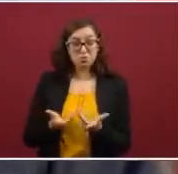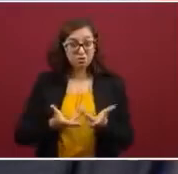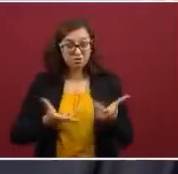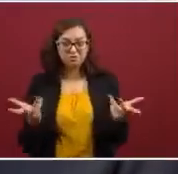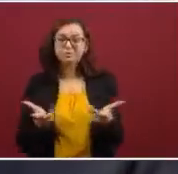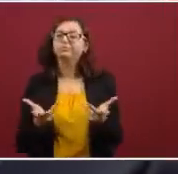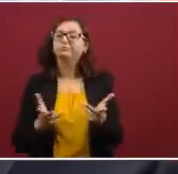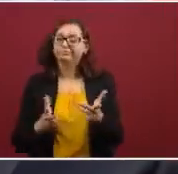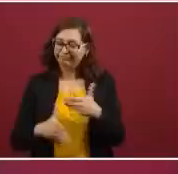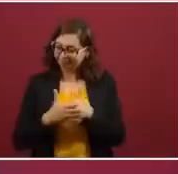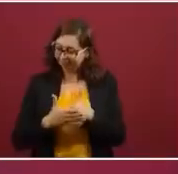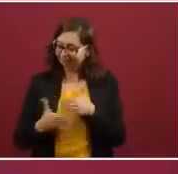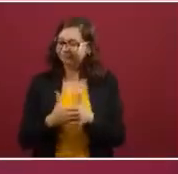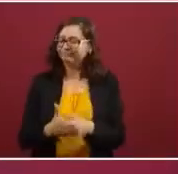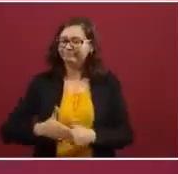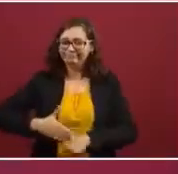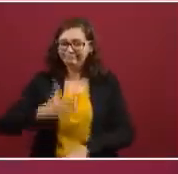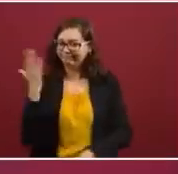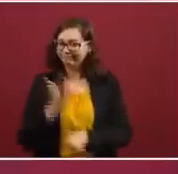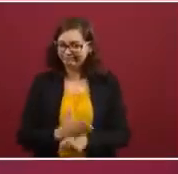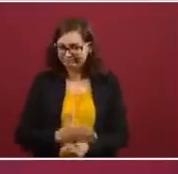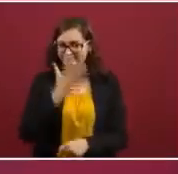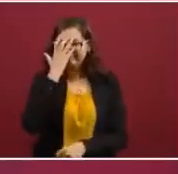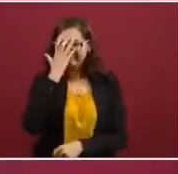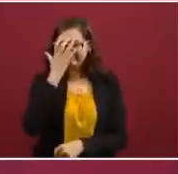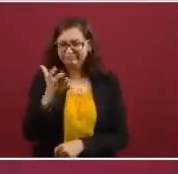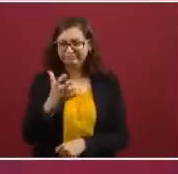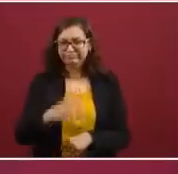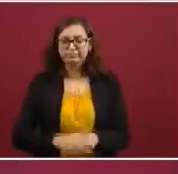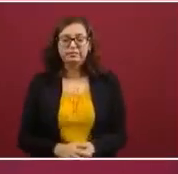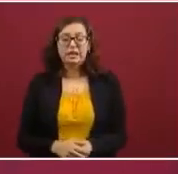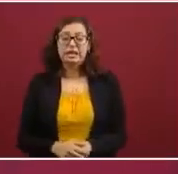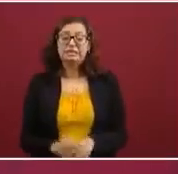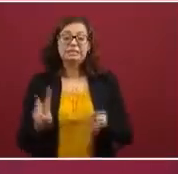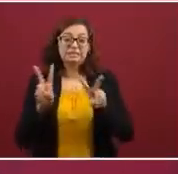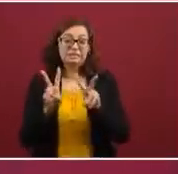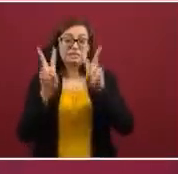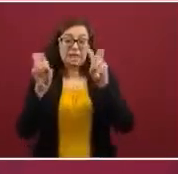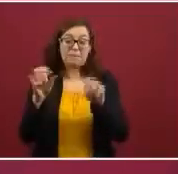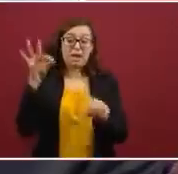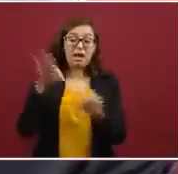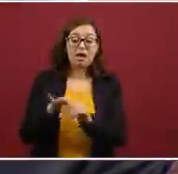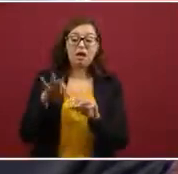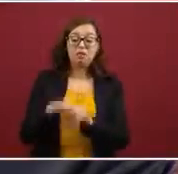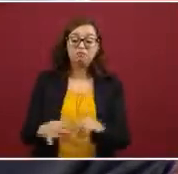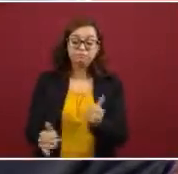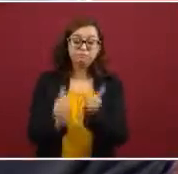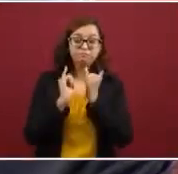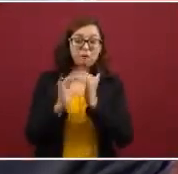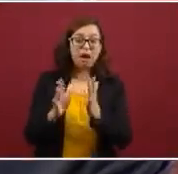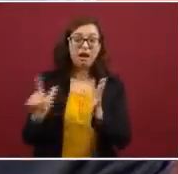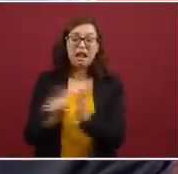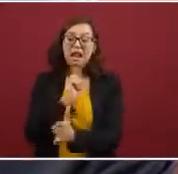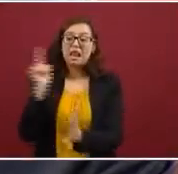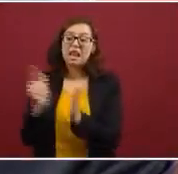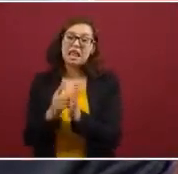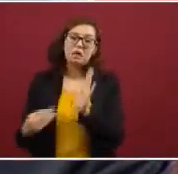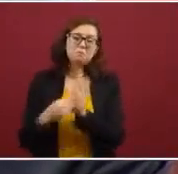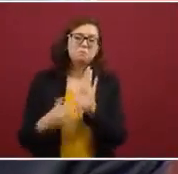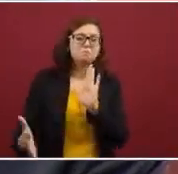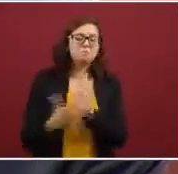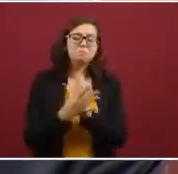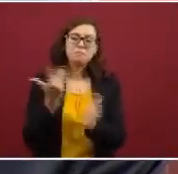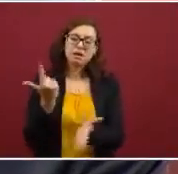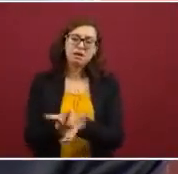va a ser sancionado. Ya el fraude electoral es delito grave y